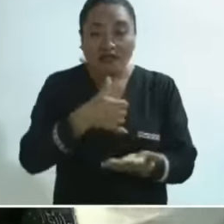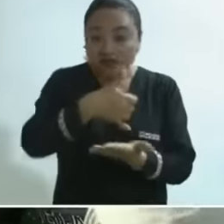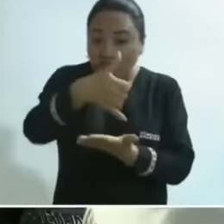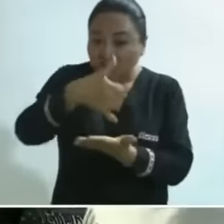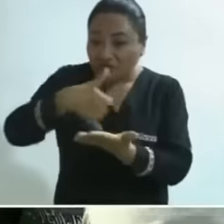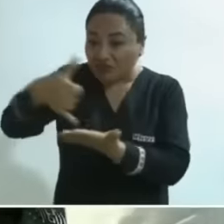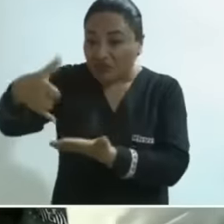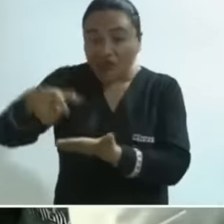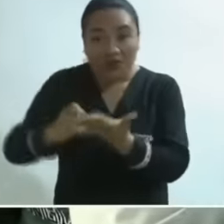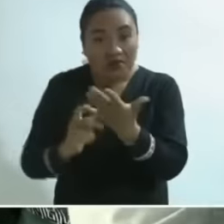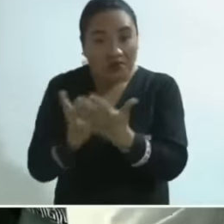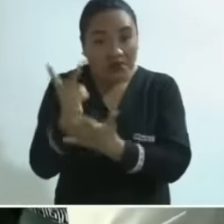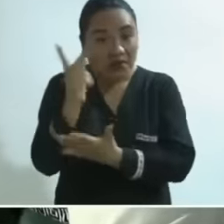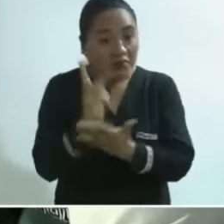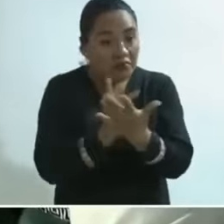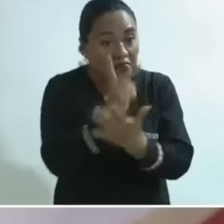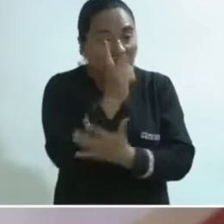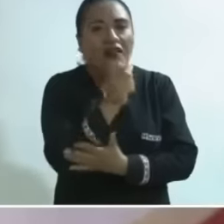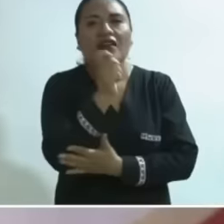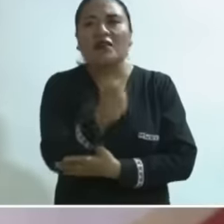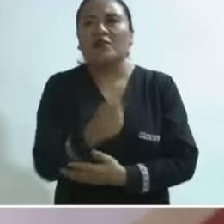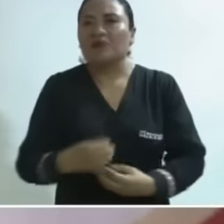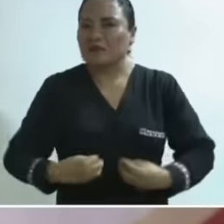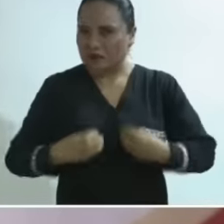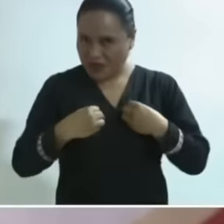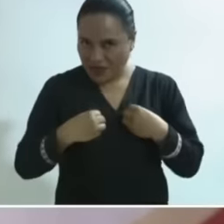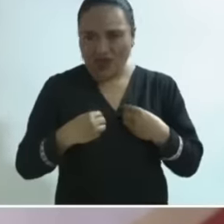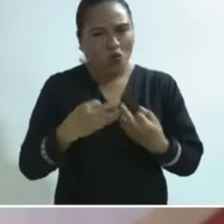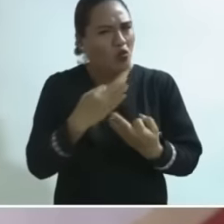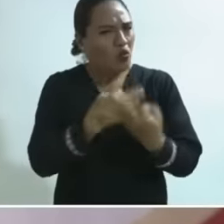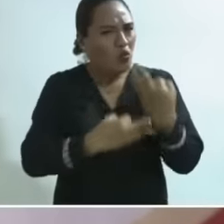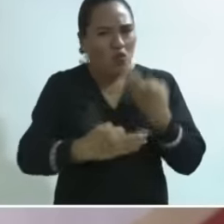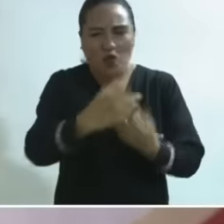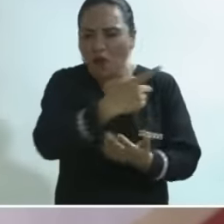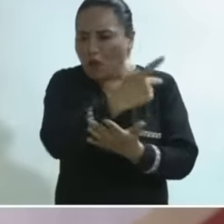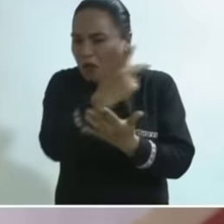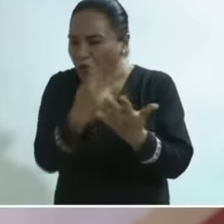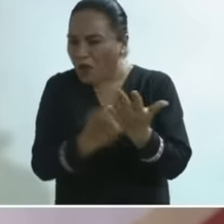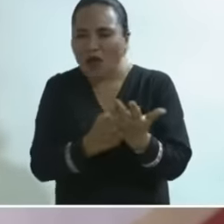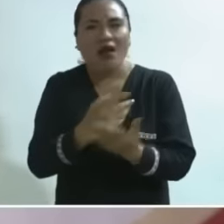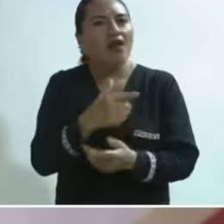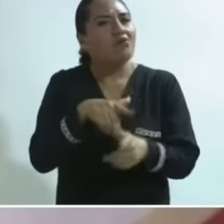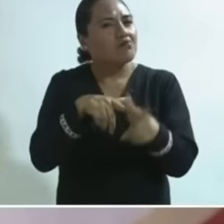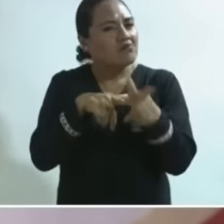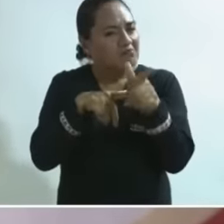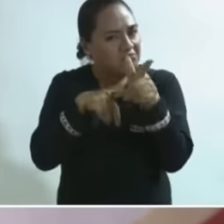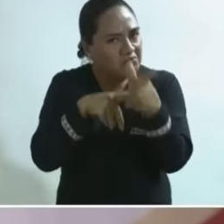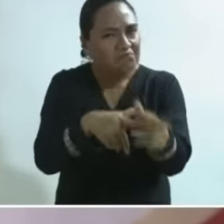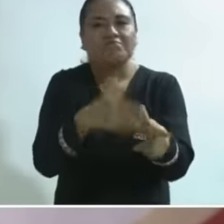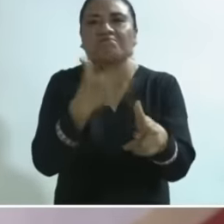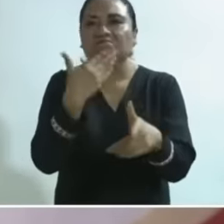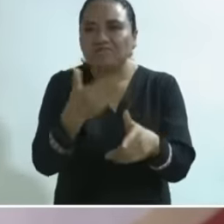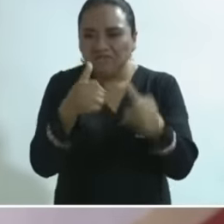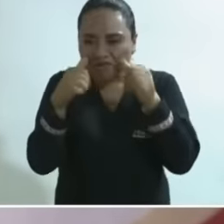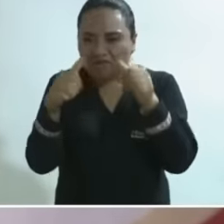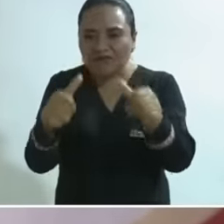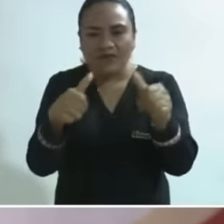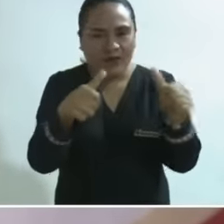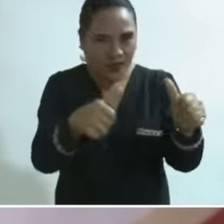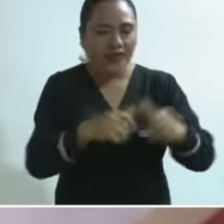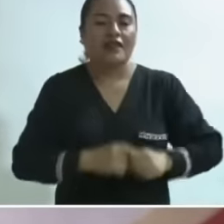y todos los programas. Además, vamos, ya lo